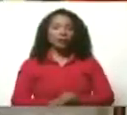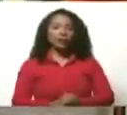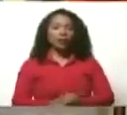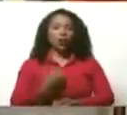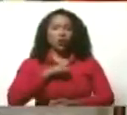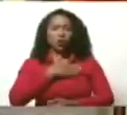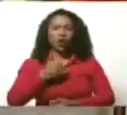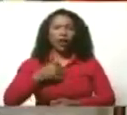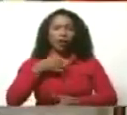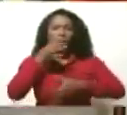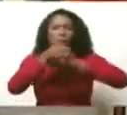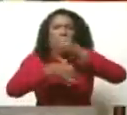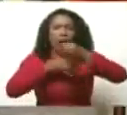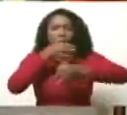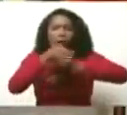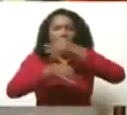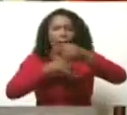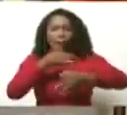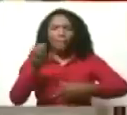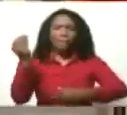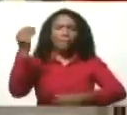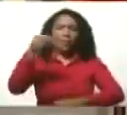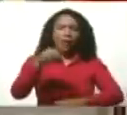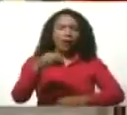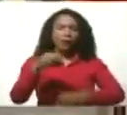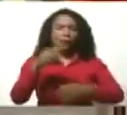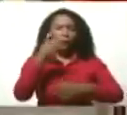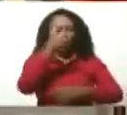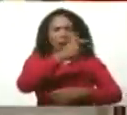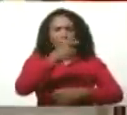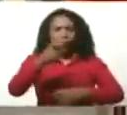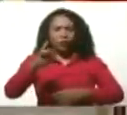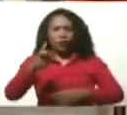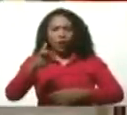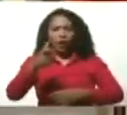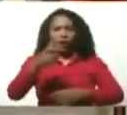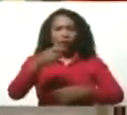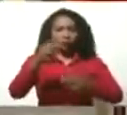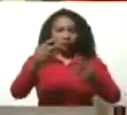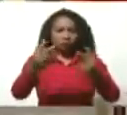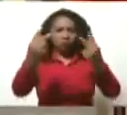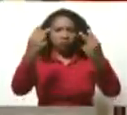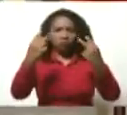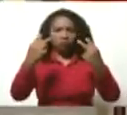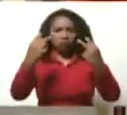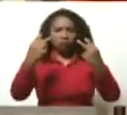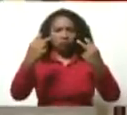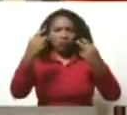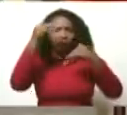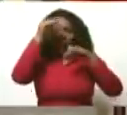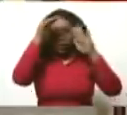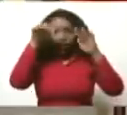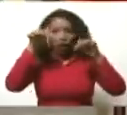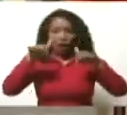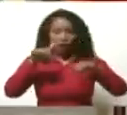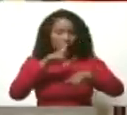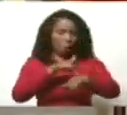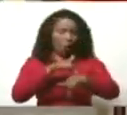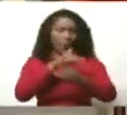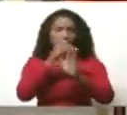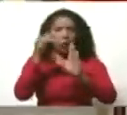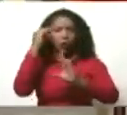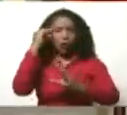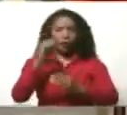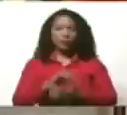Quisiéramos detallar un poco para que la audiencia, el público que nos oye a esta hora del mediodía y nos